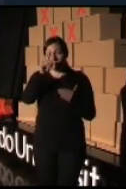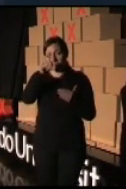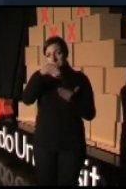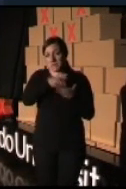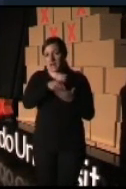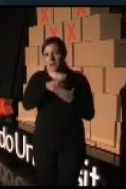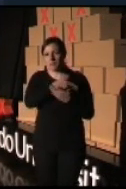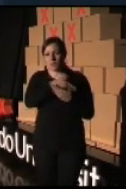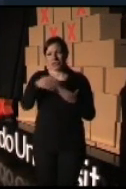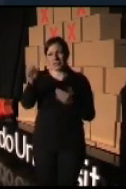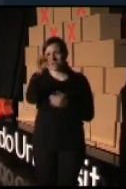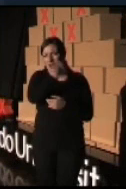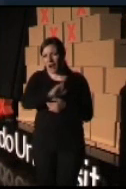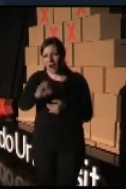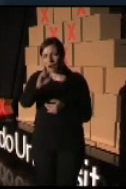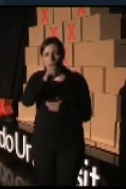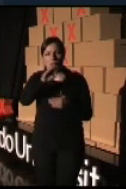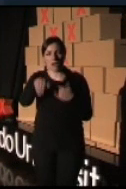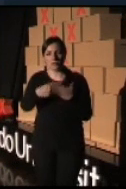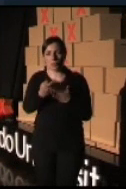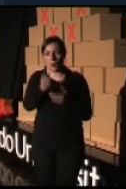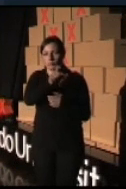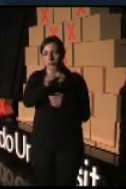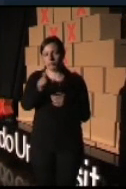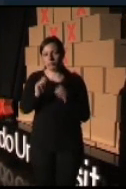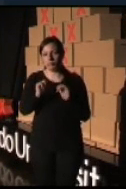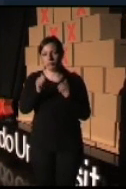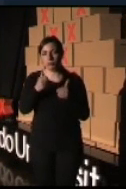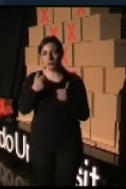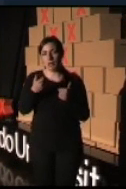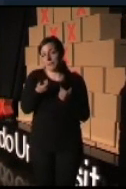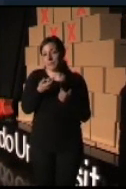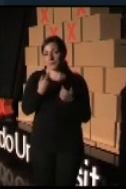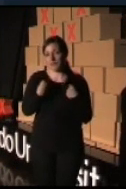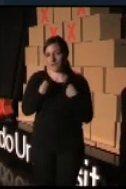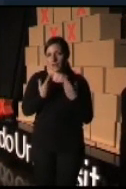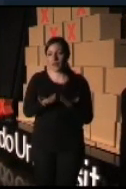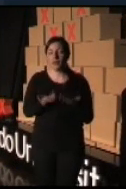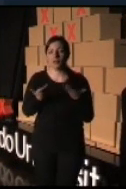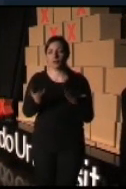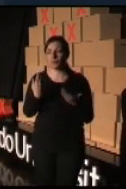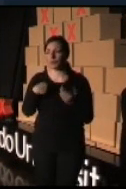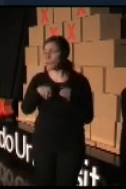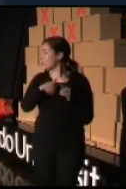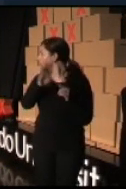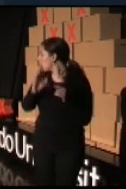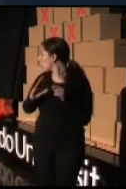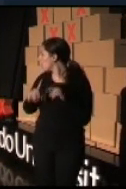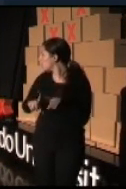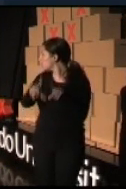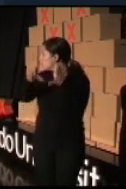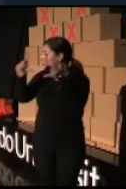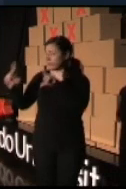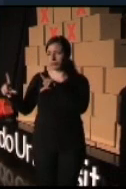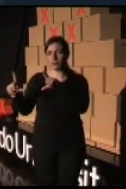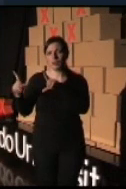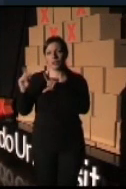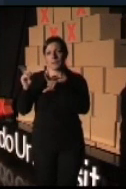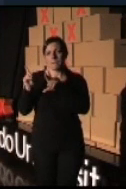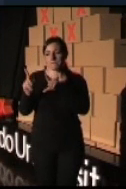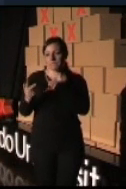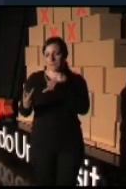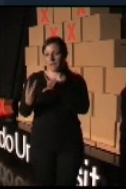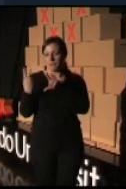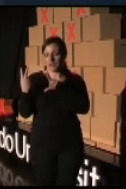hasta la aparición de los primeros organismos vivos. Aquí vemos una especie de caracol, que representa no toda la historia del